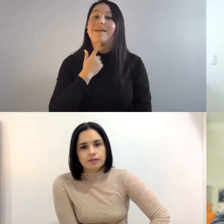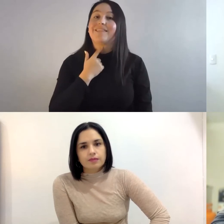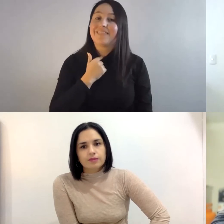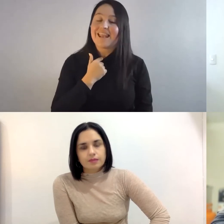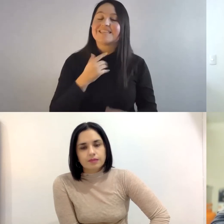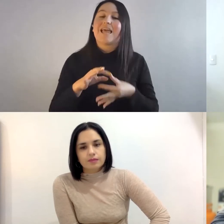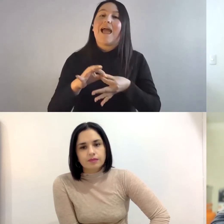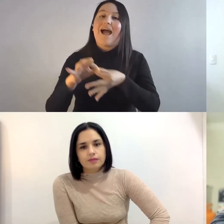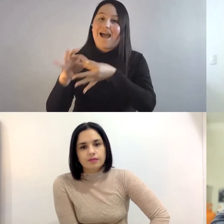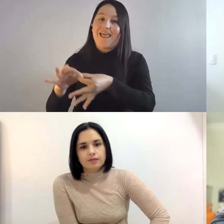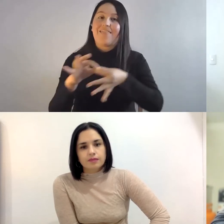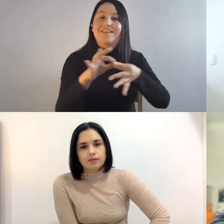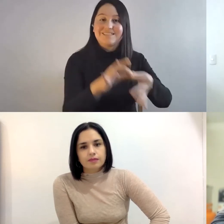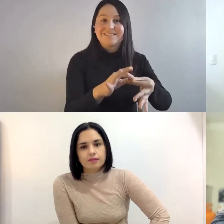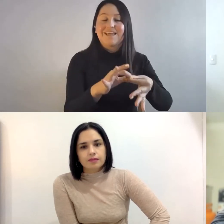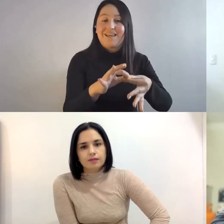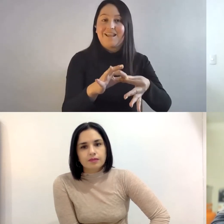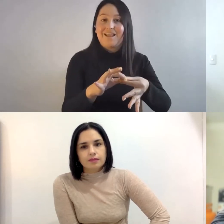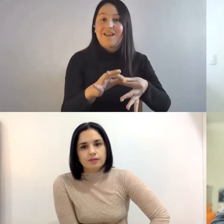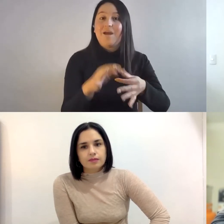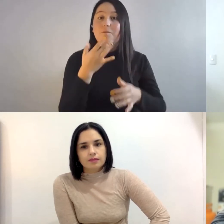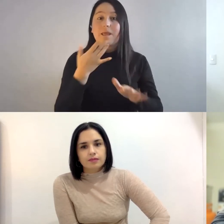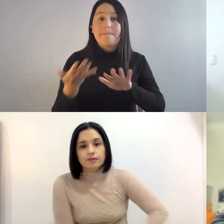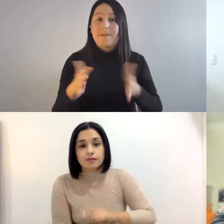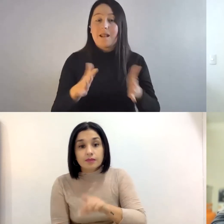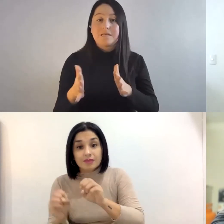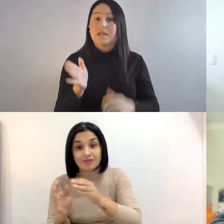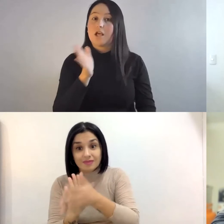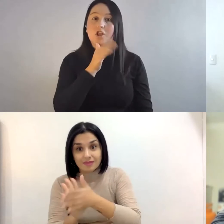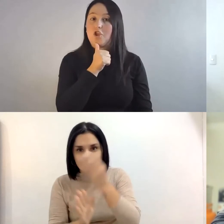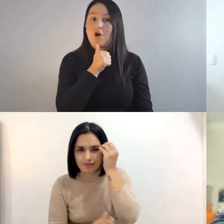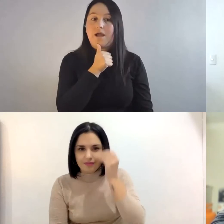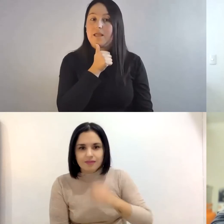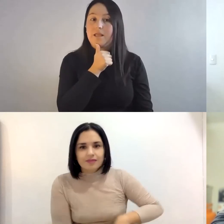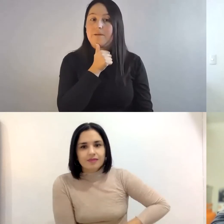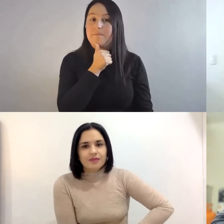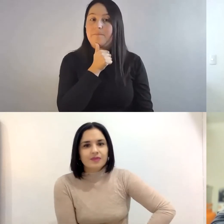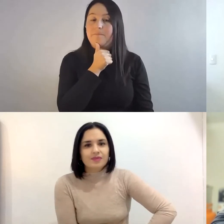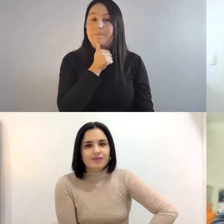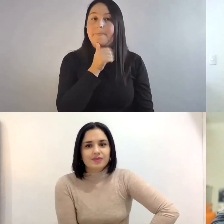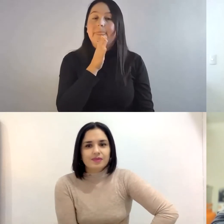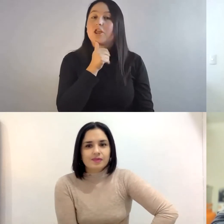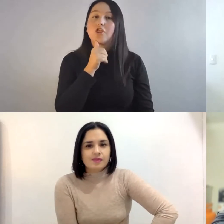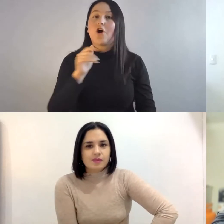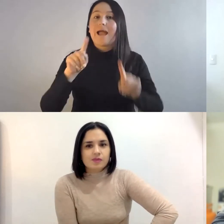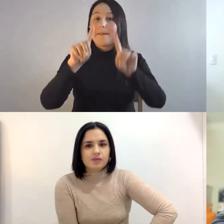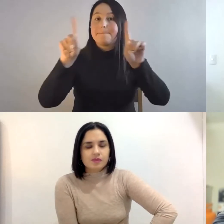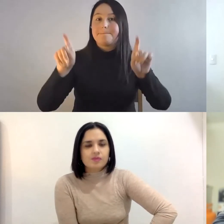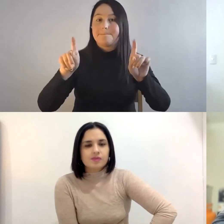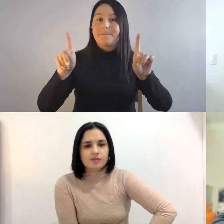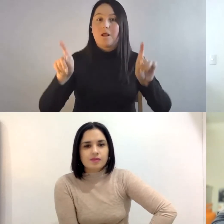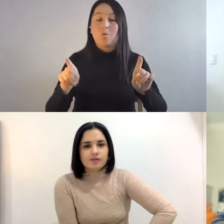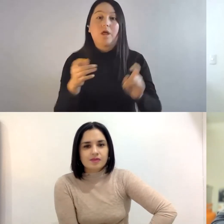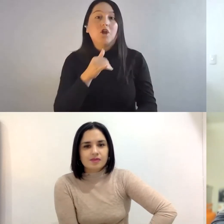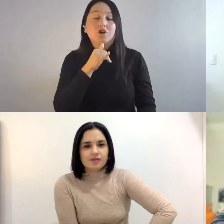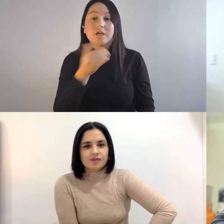agradecerle, ¿cierto? Porque al parecer no hay más preguntas. No sé si ustedes querrían decir algo